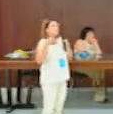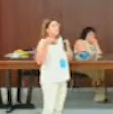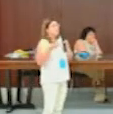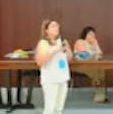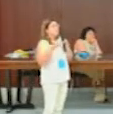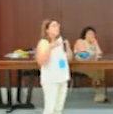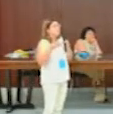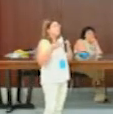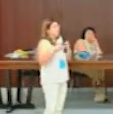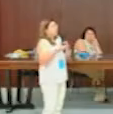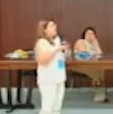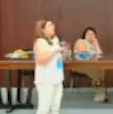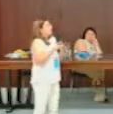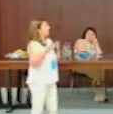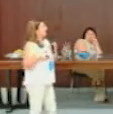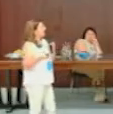muchas